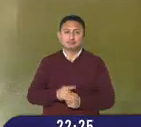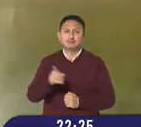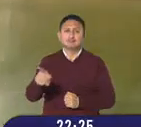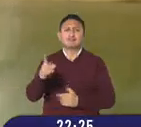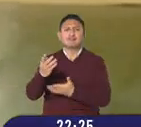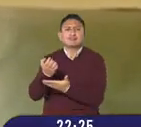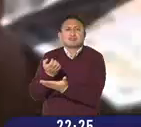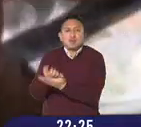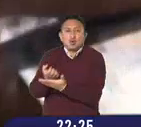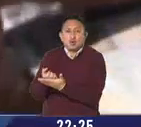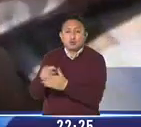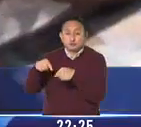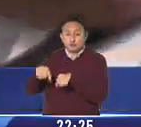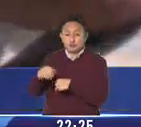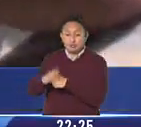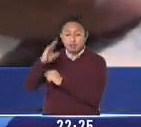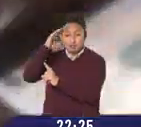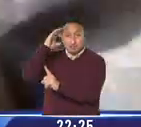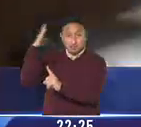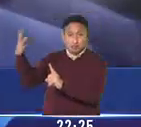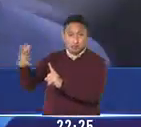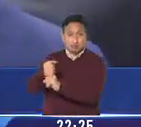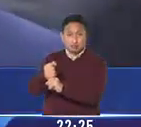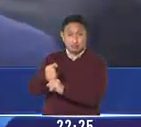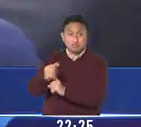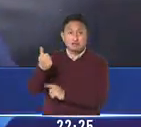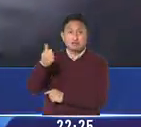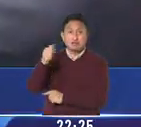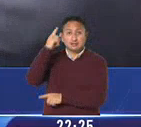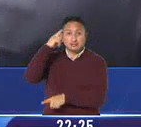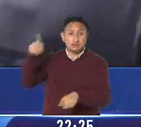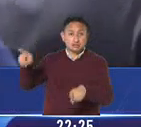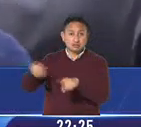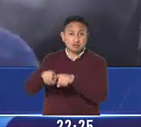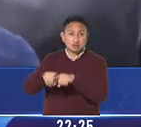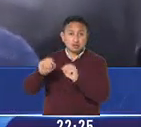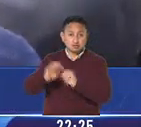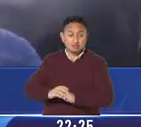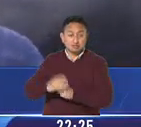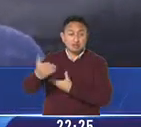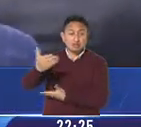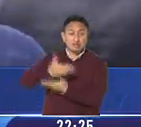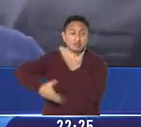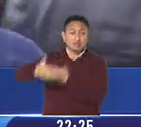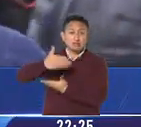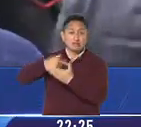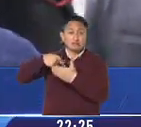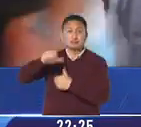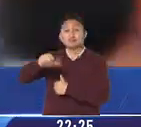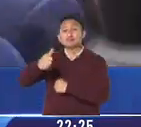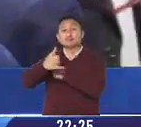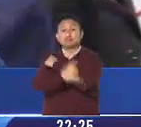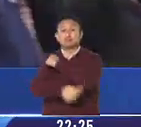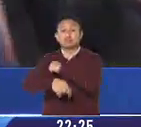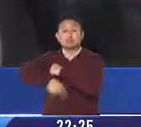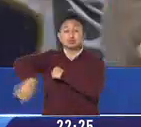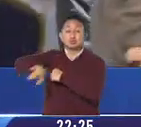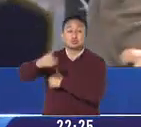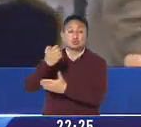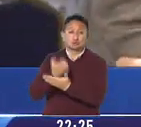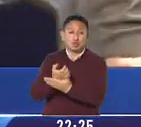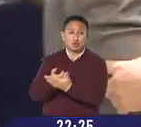económicos, indicó avances de la meta planteada de al menos 10 acuerdos de libre comercio que buscan suscribir con países cuyas